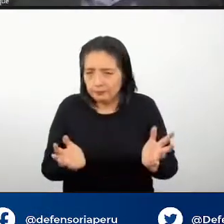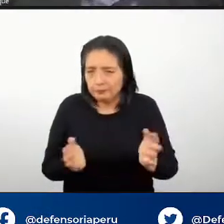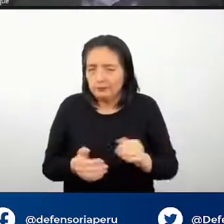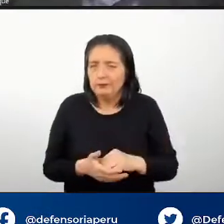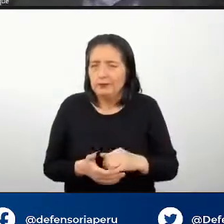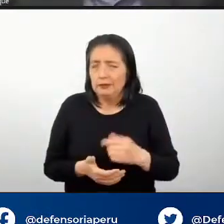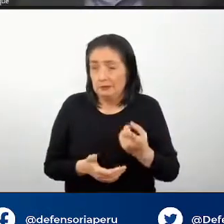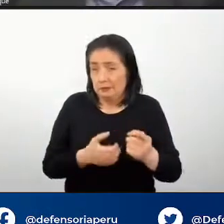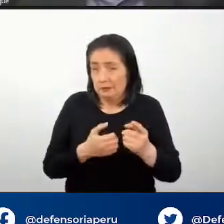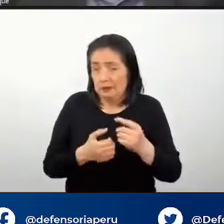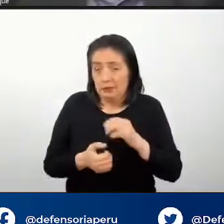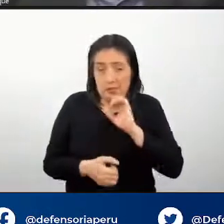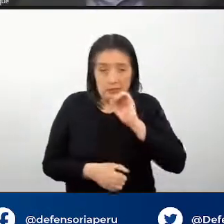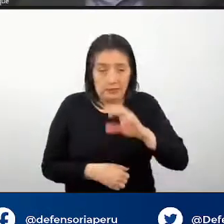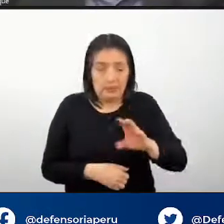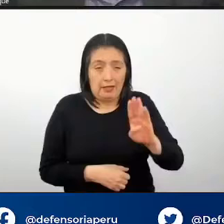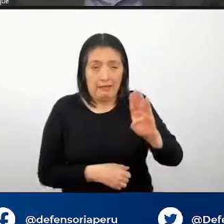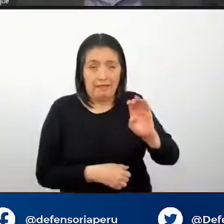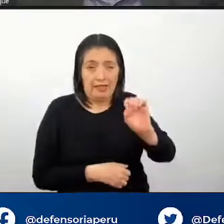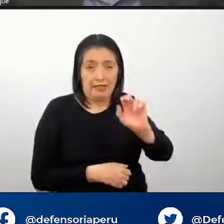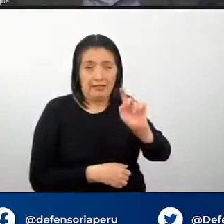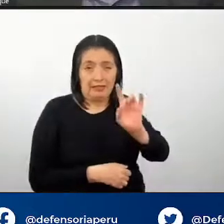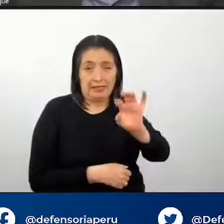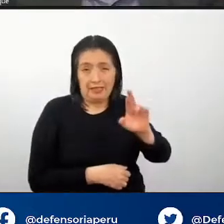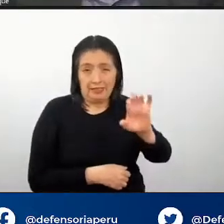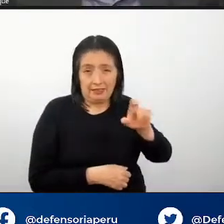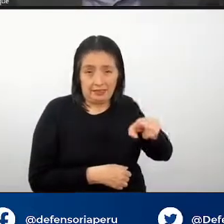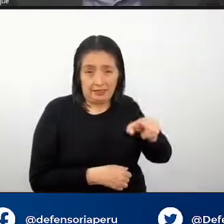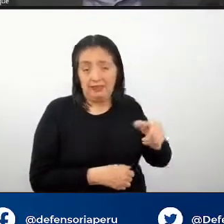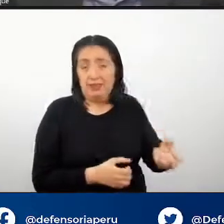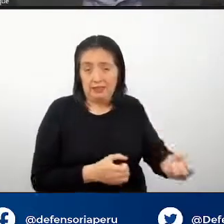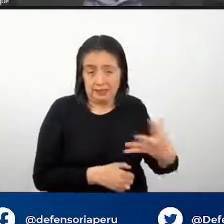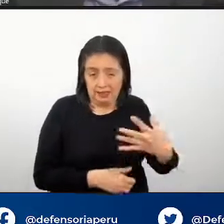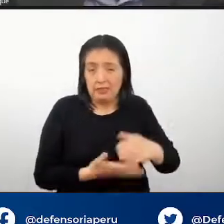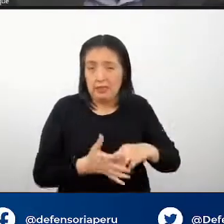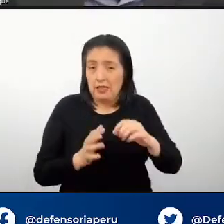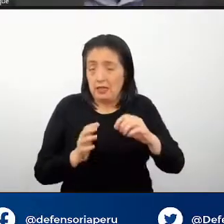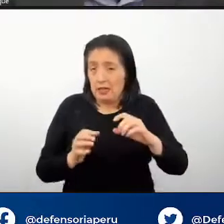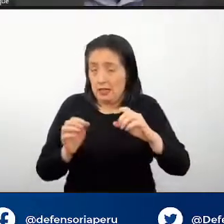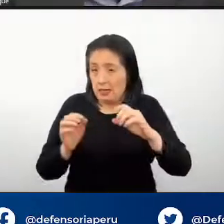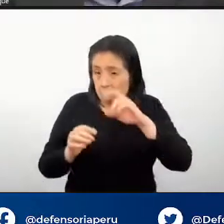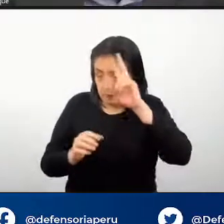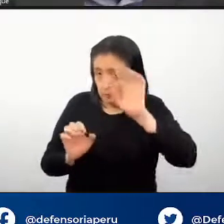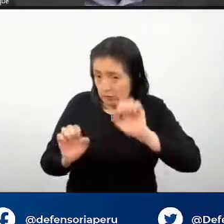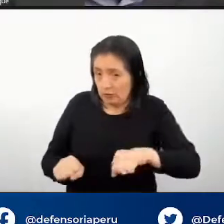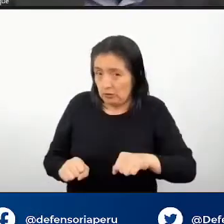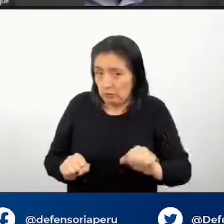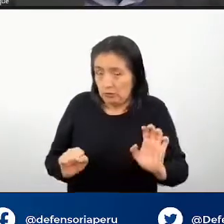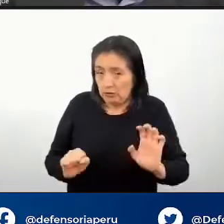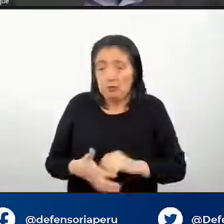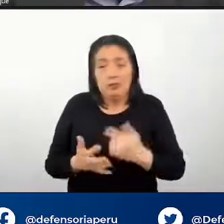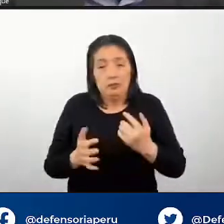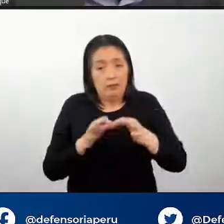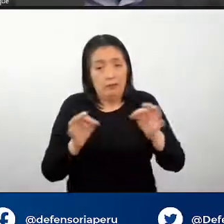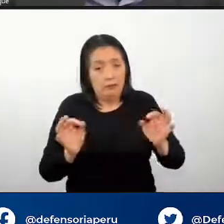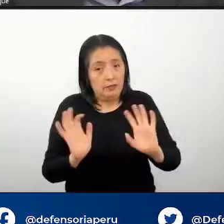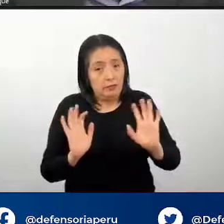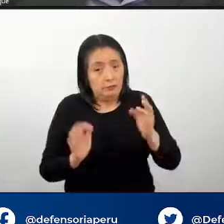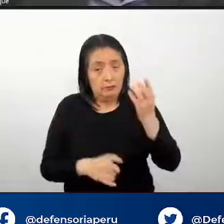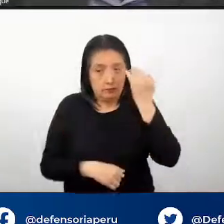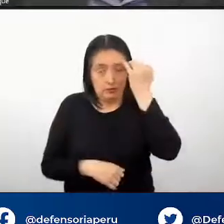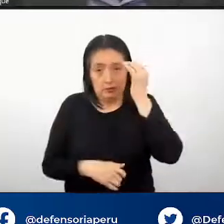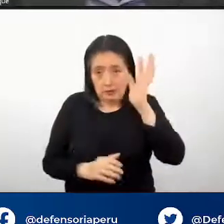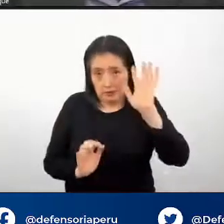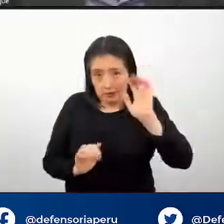que Basadre decía, que el Perú era una posibilidad, yo siempre creo que fue una frase muy idealista del